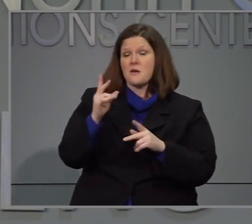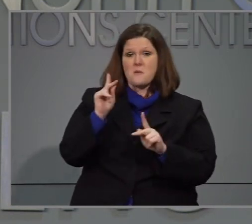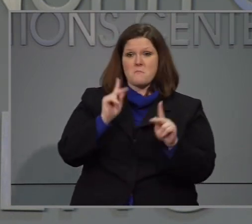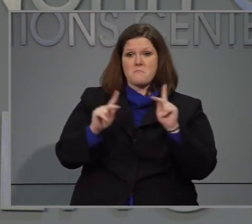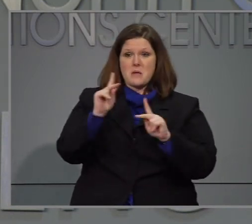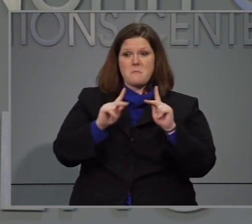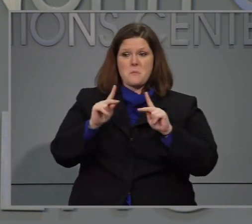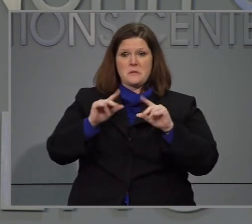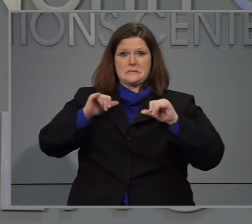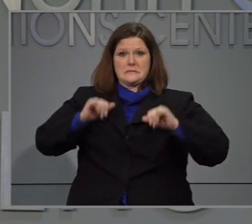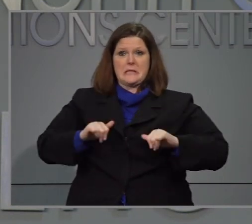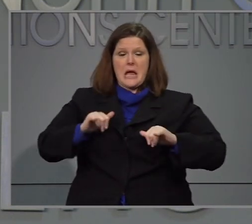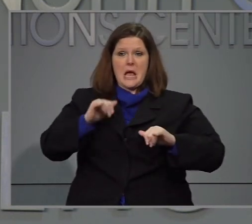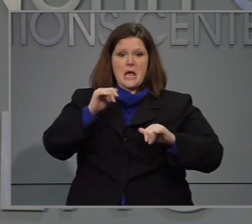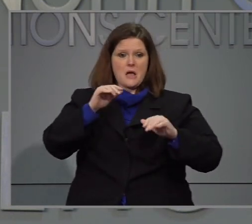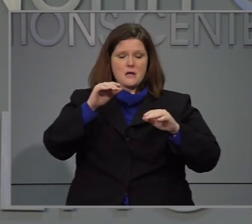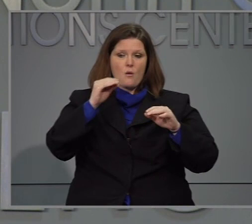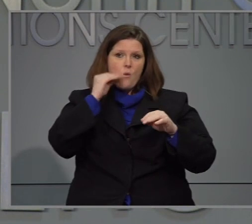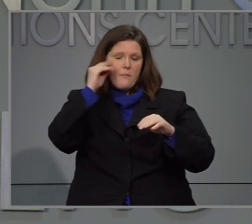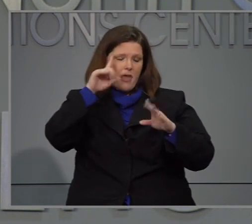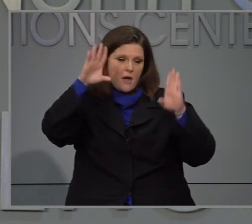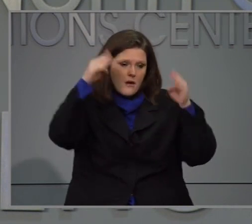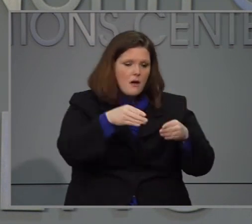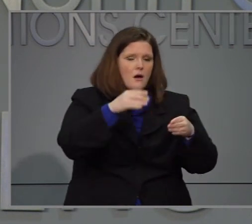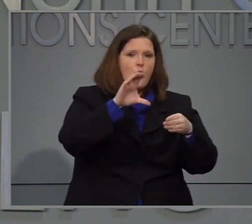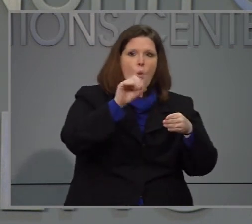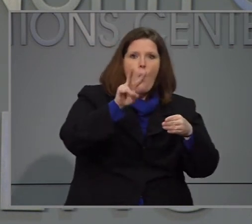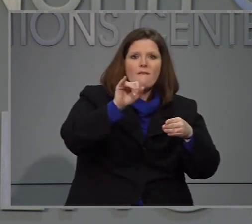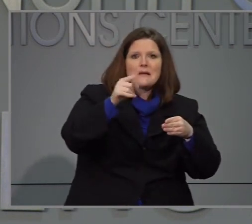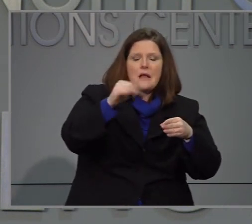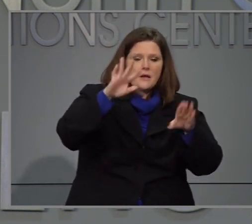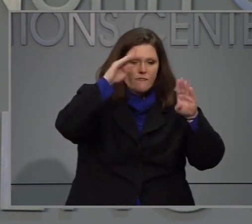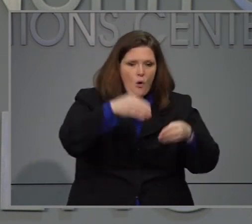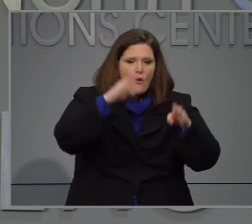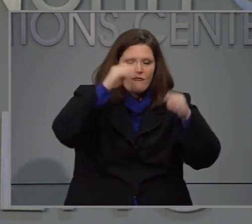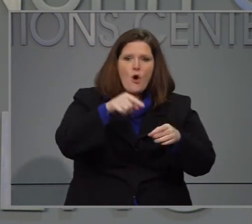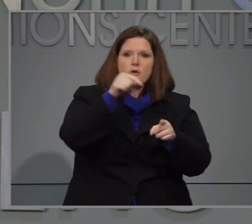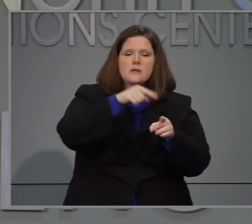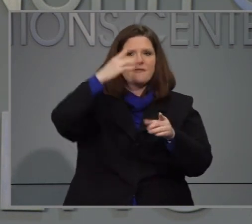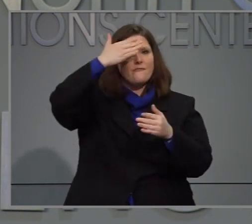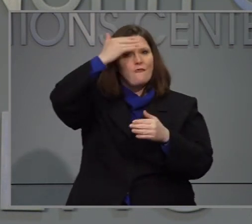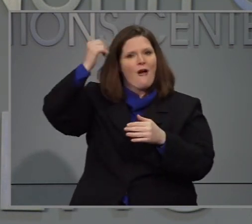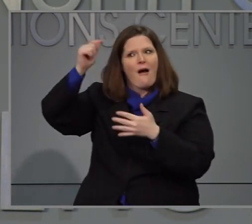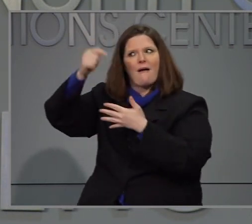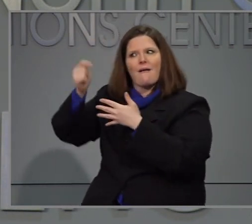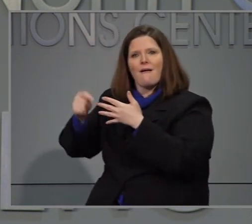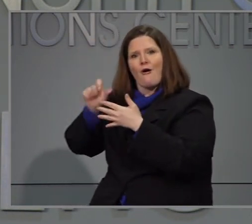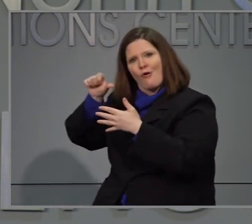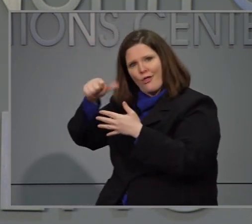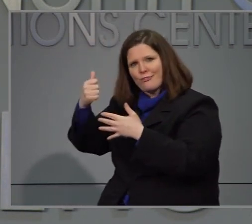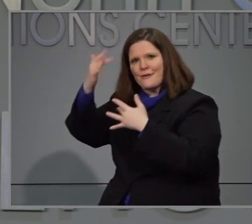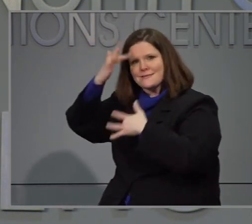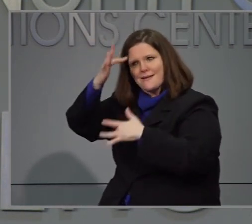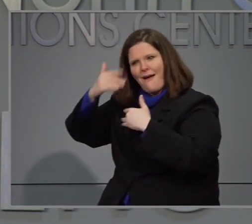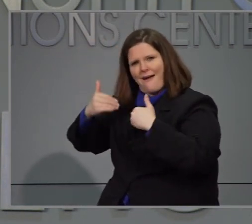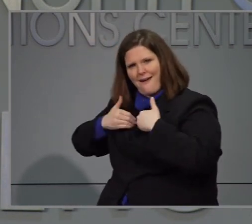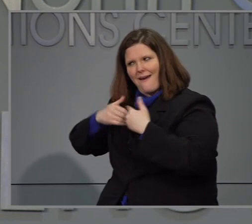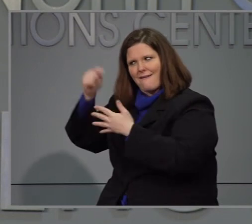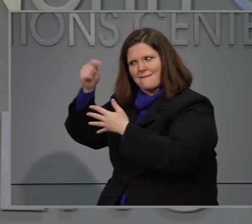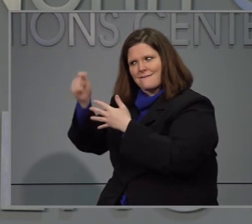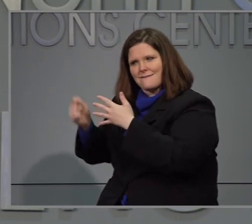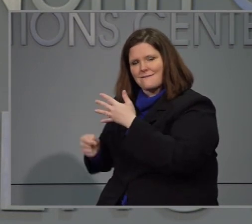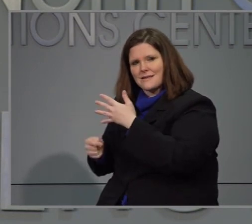cual esto ha faltado desde que las personas están enfocadas en COVID-19. Este equipo ya está trabajando en esto.